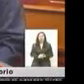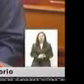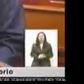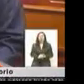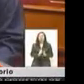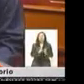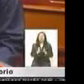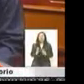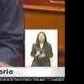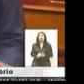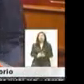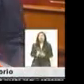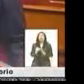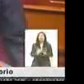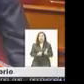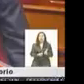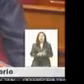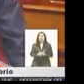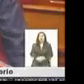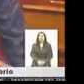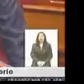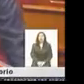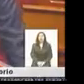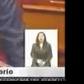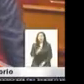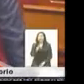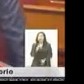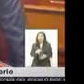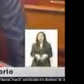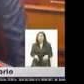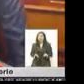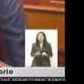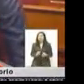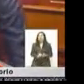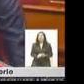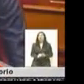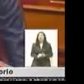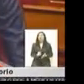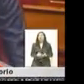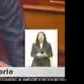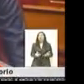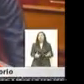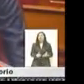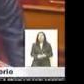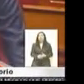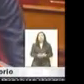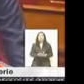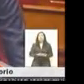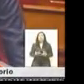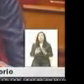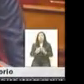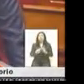dentro de la estructura orgánica de la Agencia de Compras. Es importante señalar que previamente a la emisión